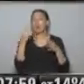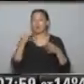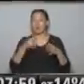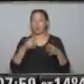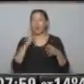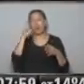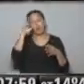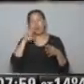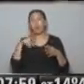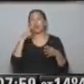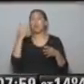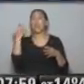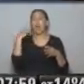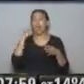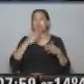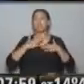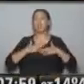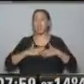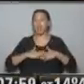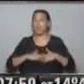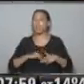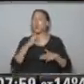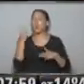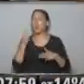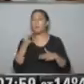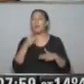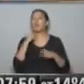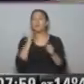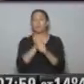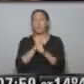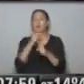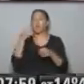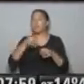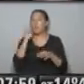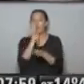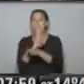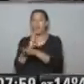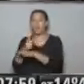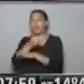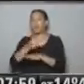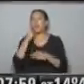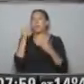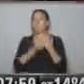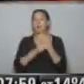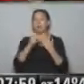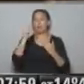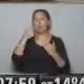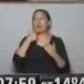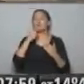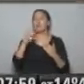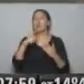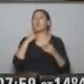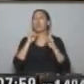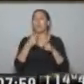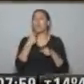afirmó: hemos pasado una noche muy tranquila y ha funcionado muy bien el operativo de seguridad liderado por el ministro Casal. Entre otras cosas, dijo